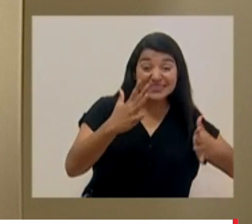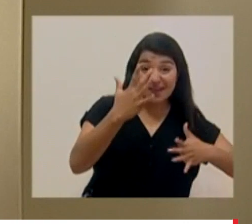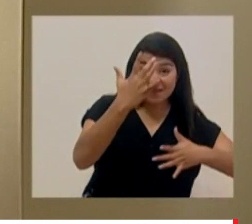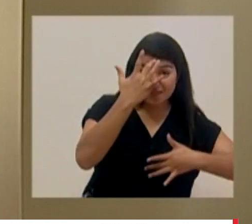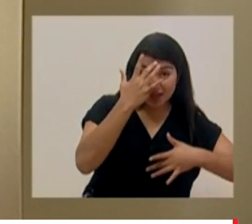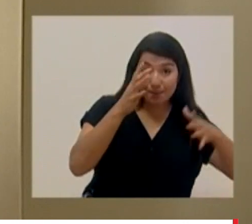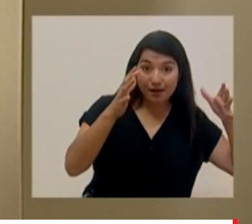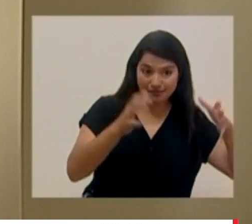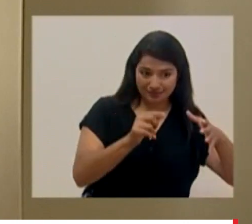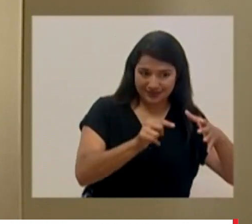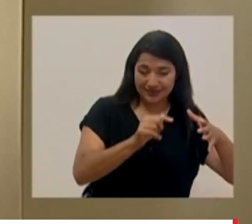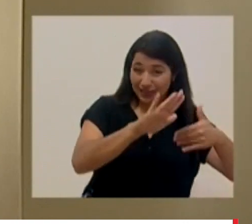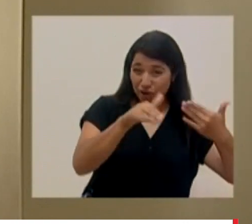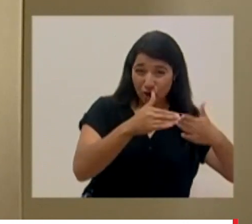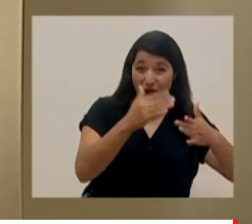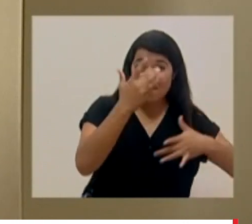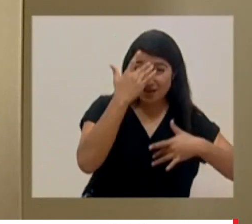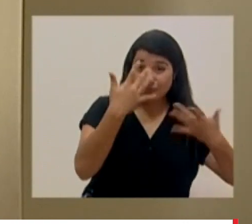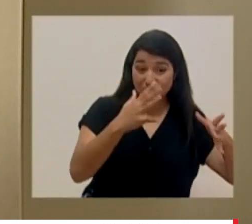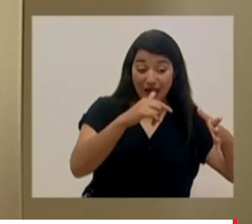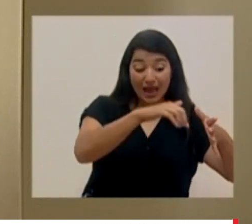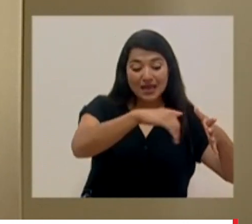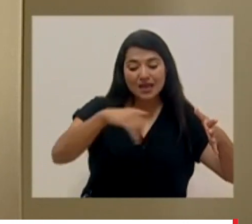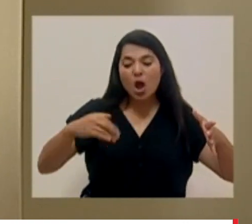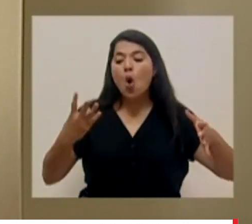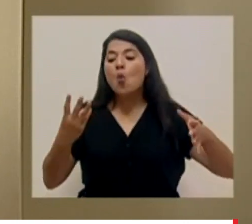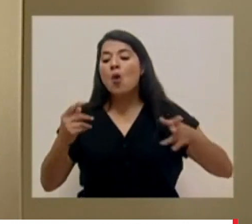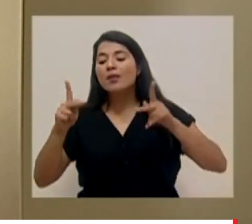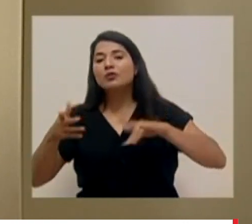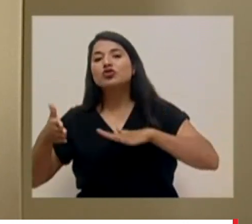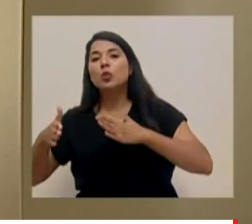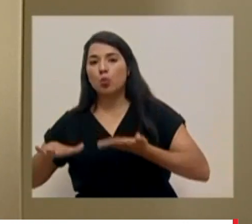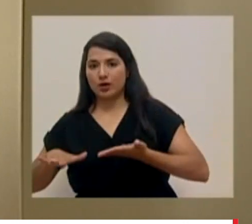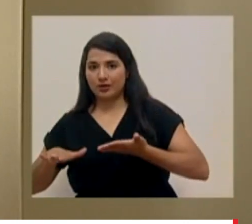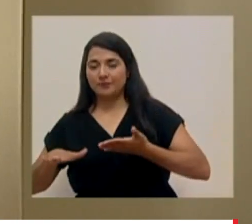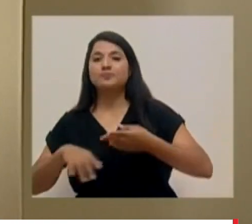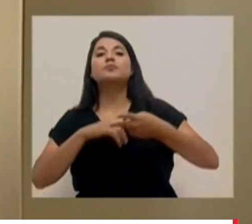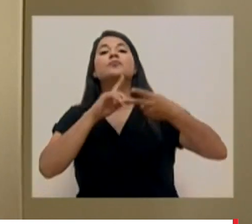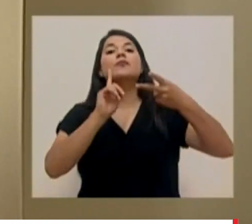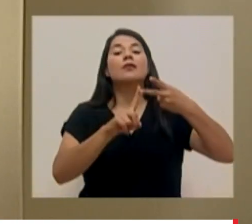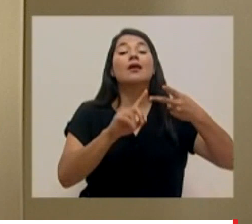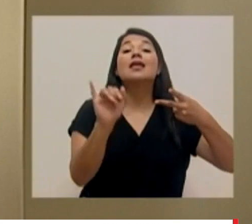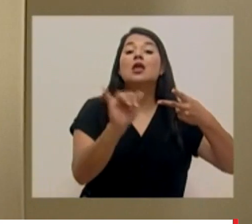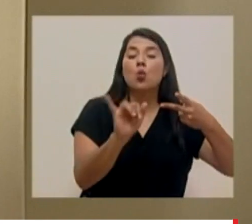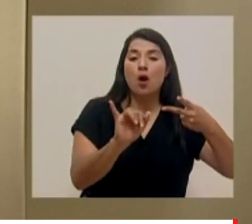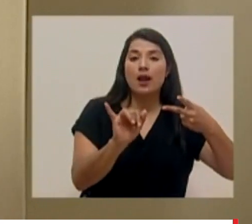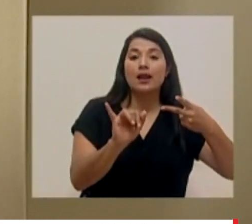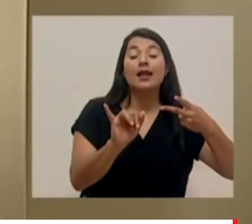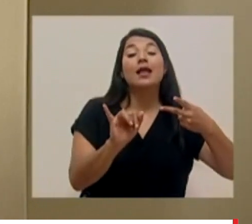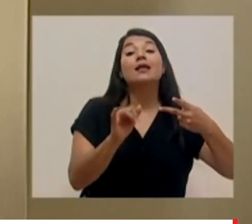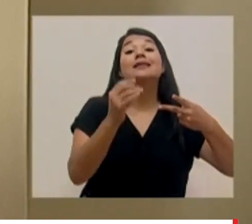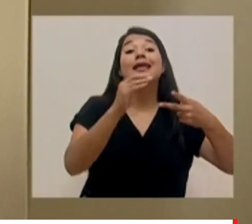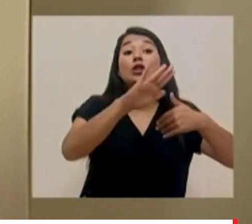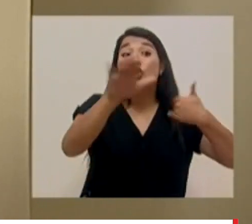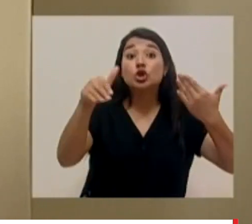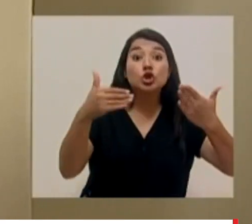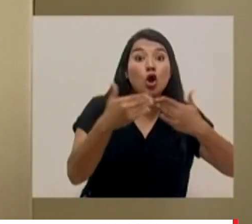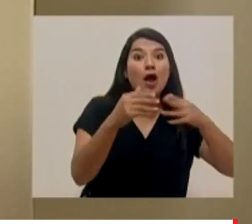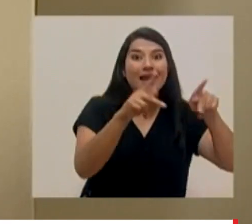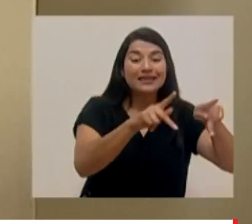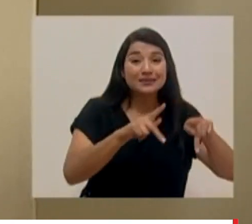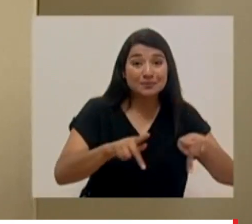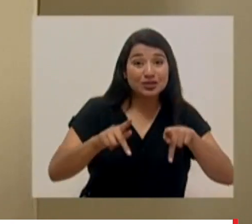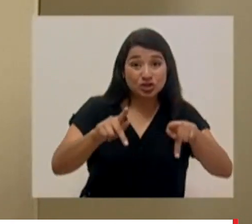de mortalidad, que es cuántos fallecen per cápita de la población, ¿verdad? En ambos